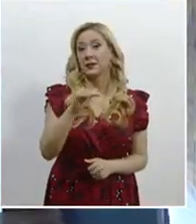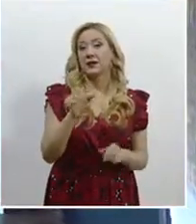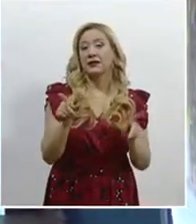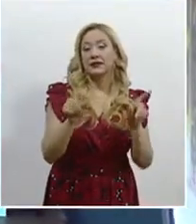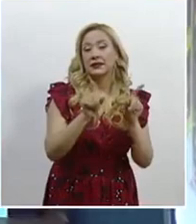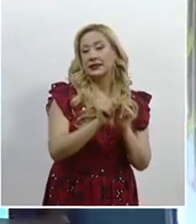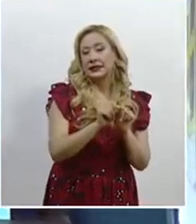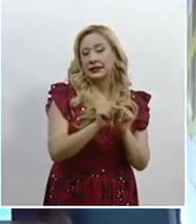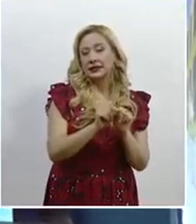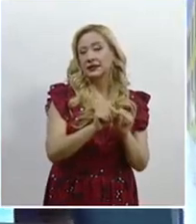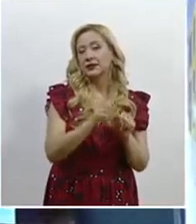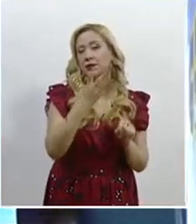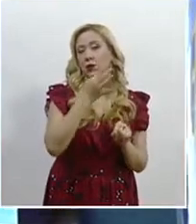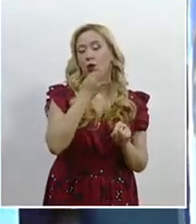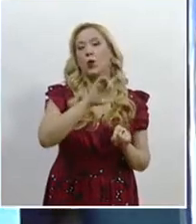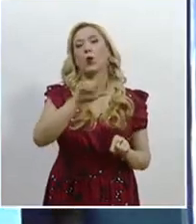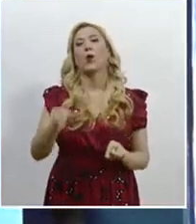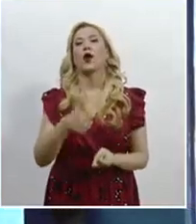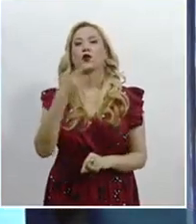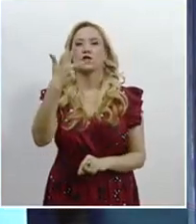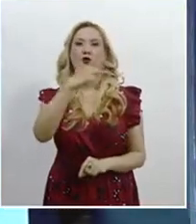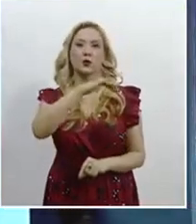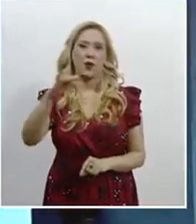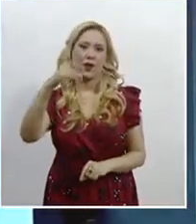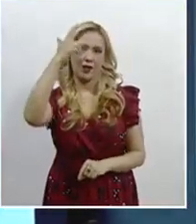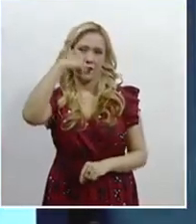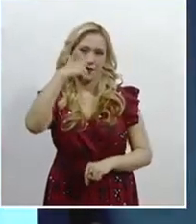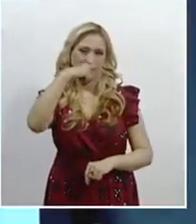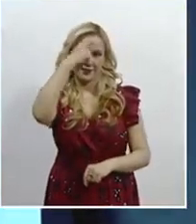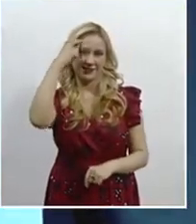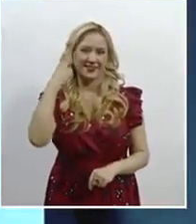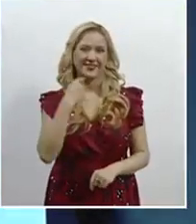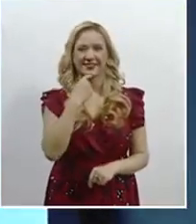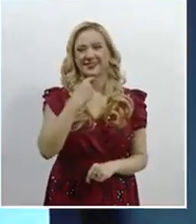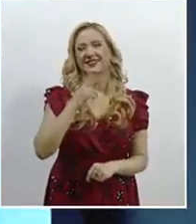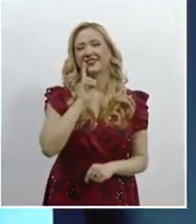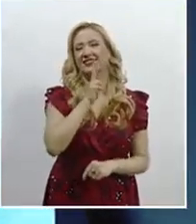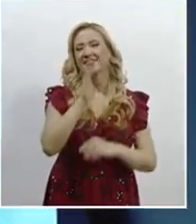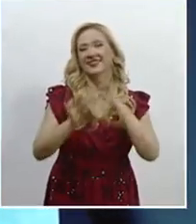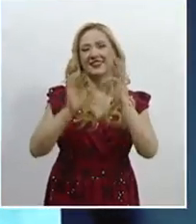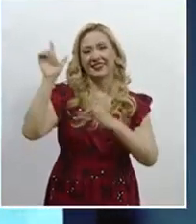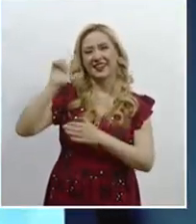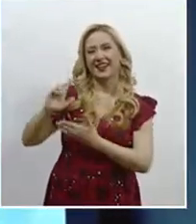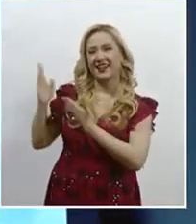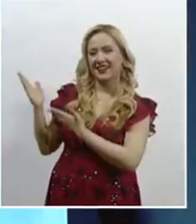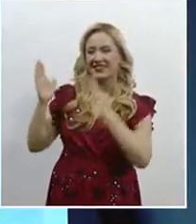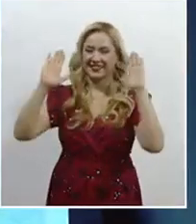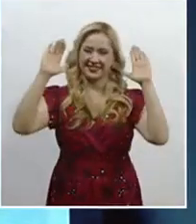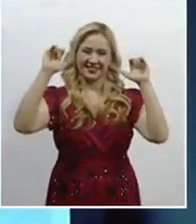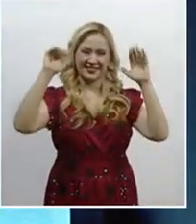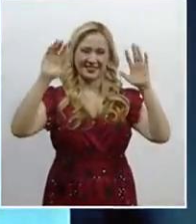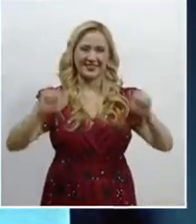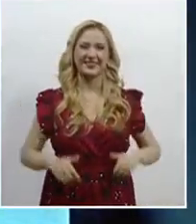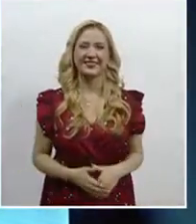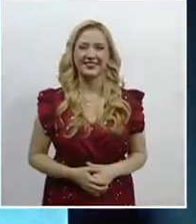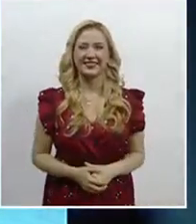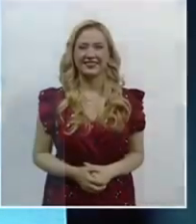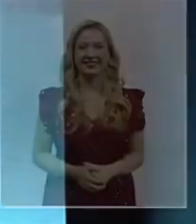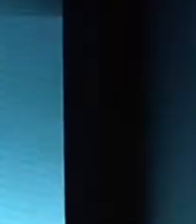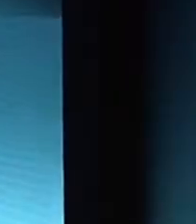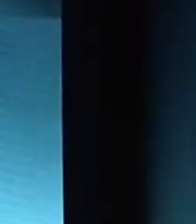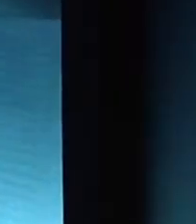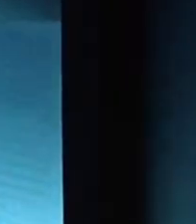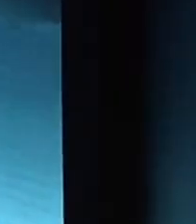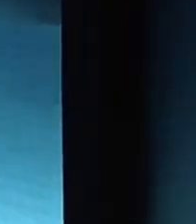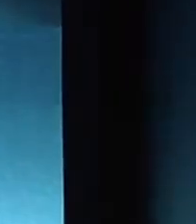informativo y a las 20:30 el noticiero nocturno. Soy Laura Murillo. Muchas gracias por su atención. Hasta pronto.